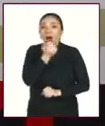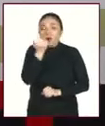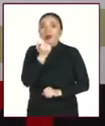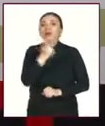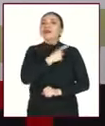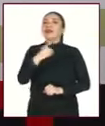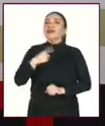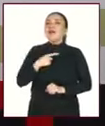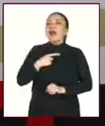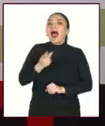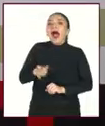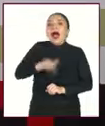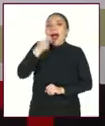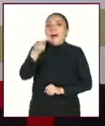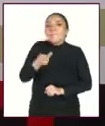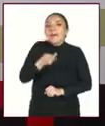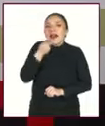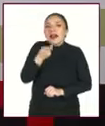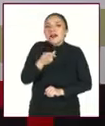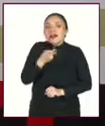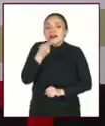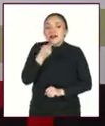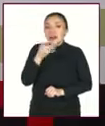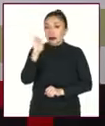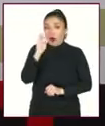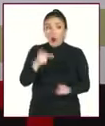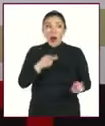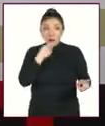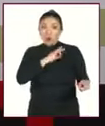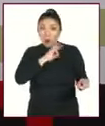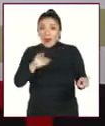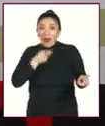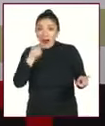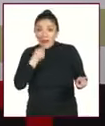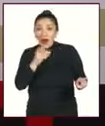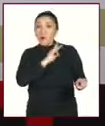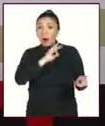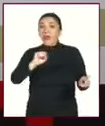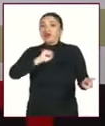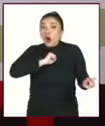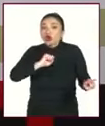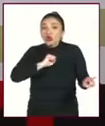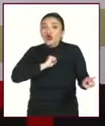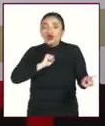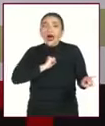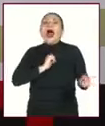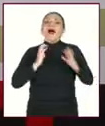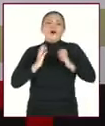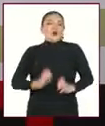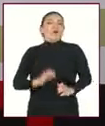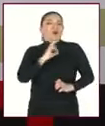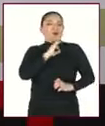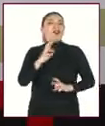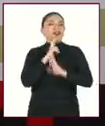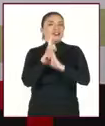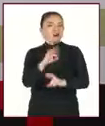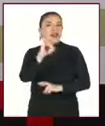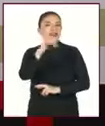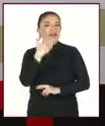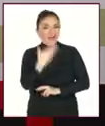hablen, porque el hablar o el toser nos está diciendo que su cuerpo está respondiendo a eso. Si tosen,